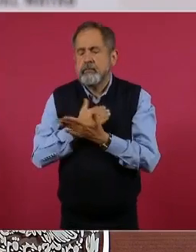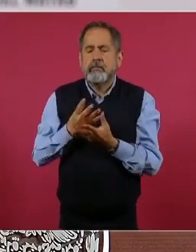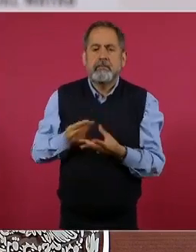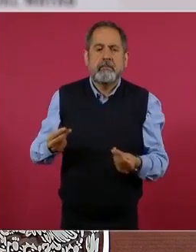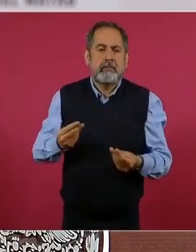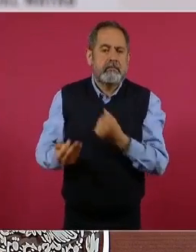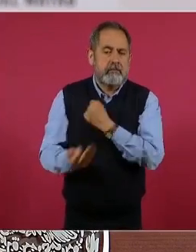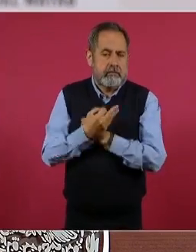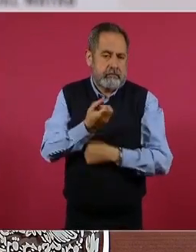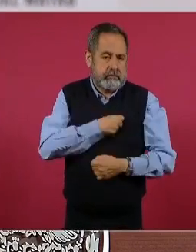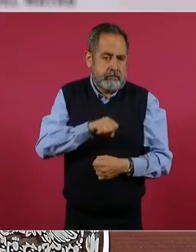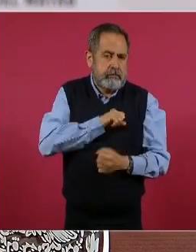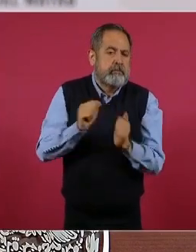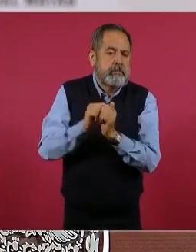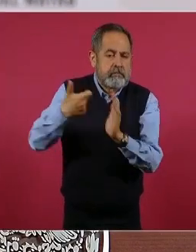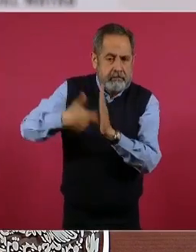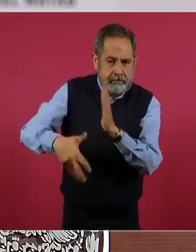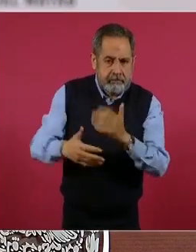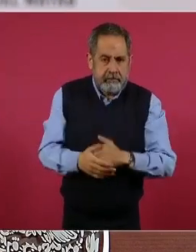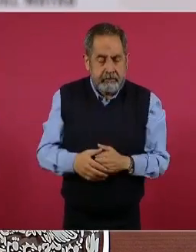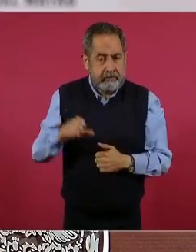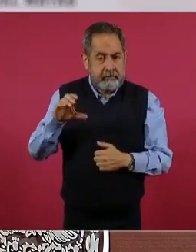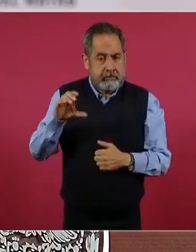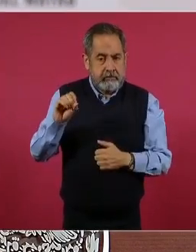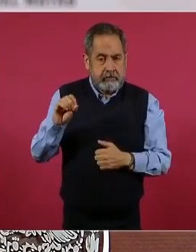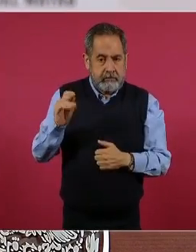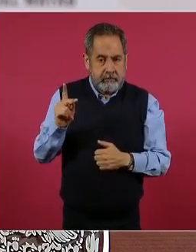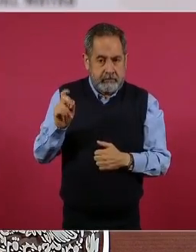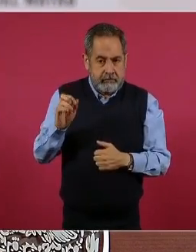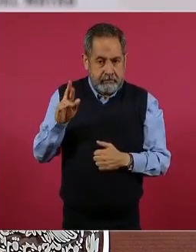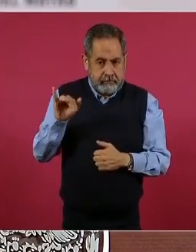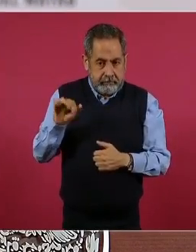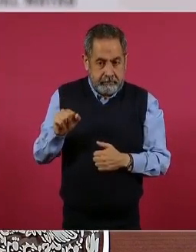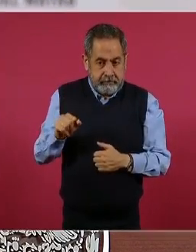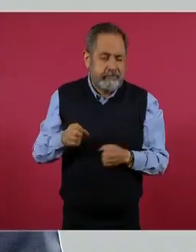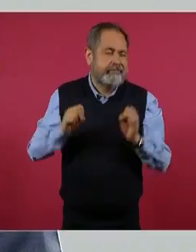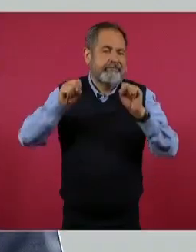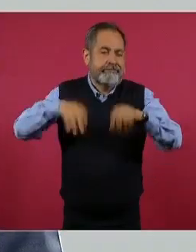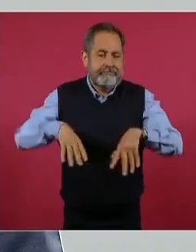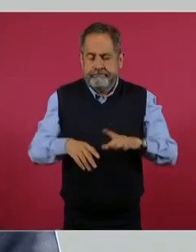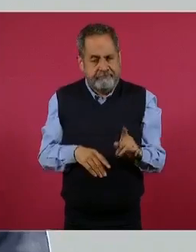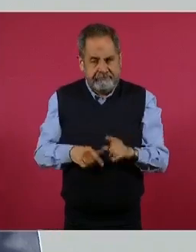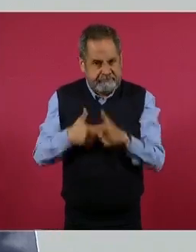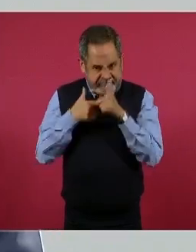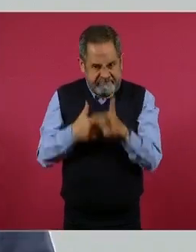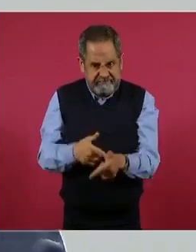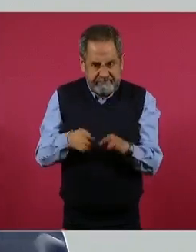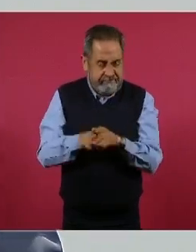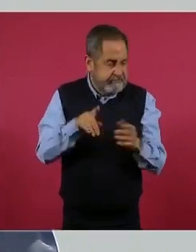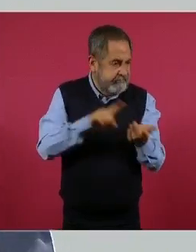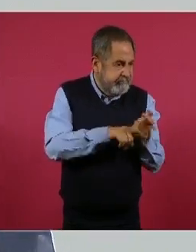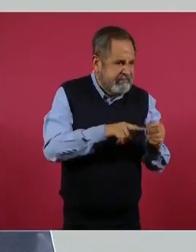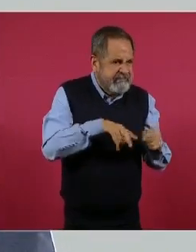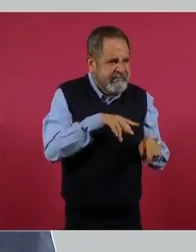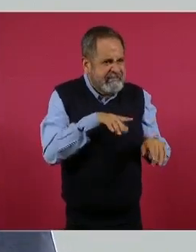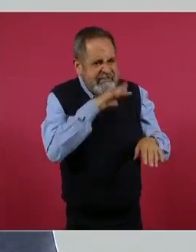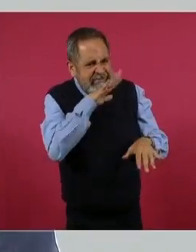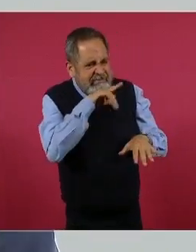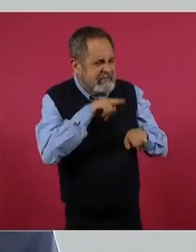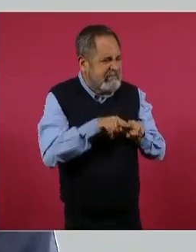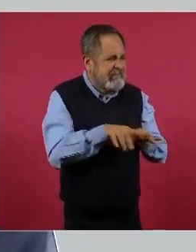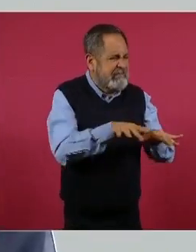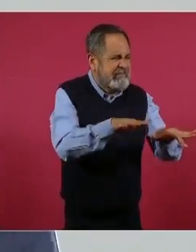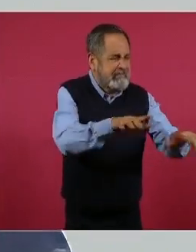costo. En COFEPRIS no vamos a bajar la guardia y continuaremos combatiendo esta hidra de 100 cabezas que es la